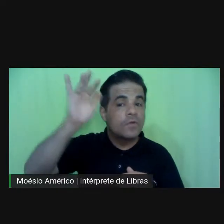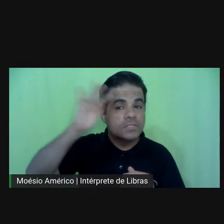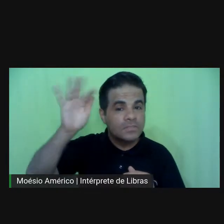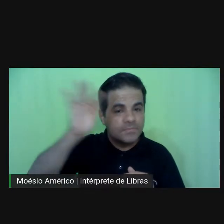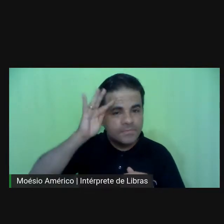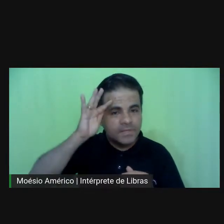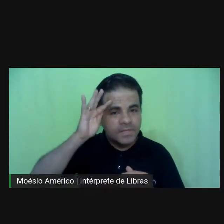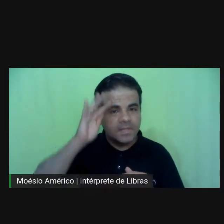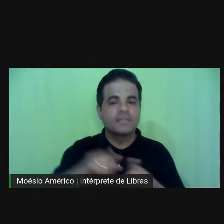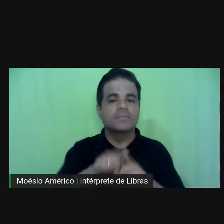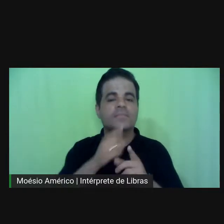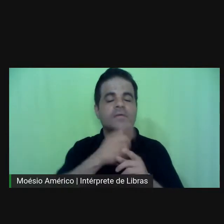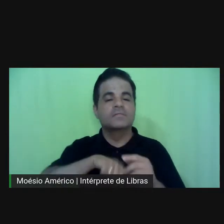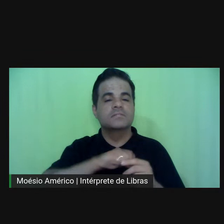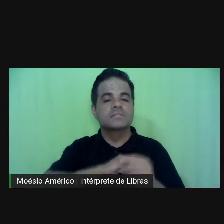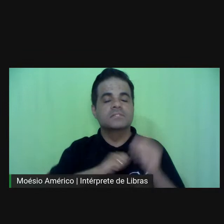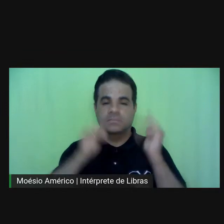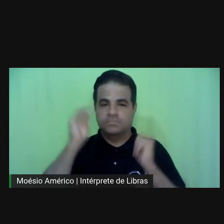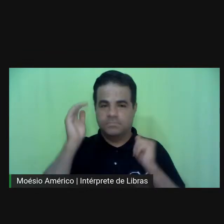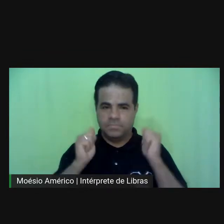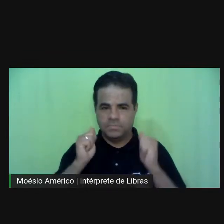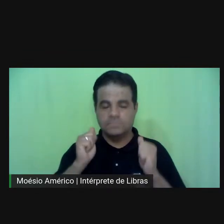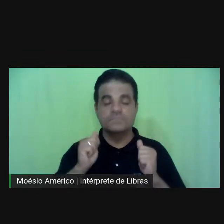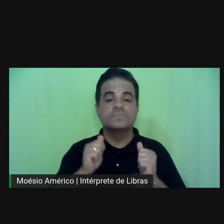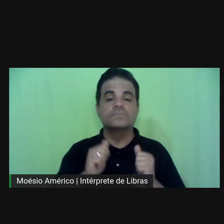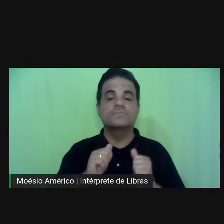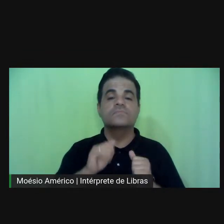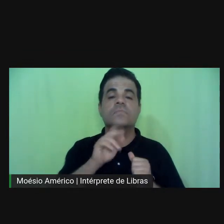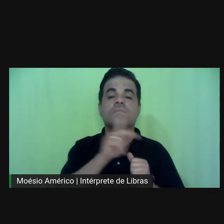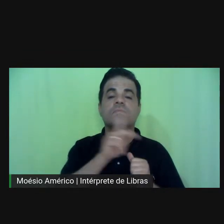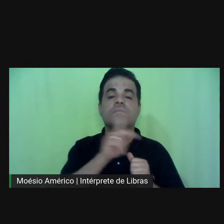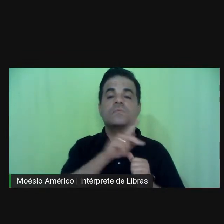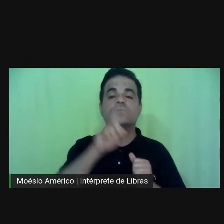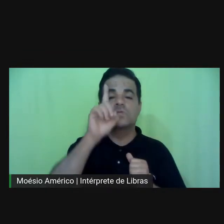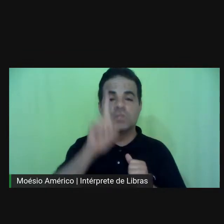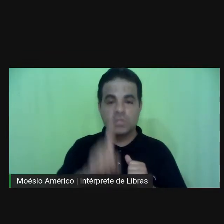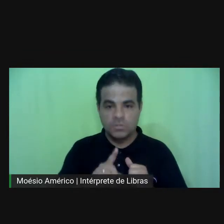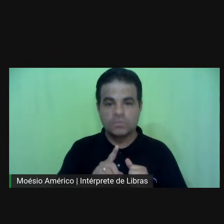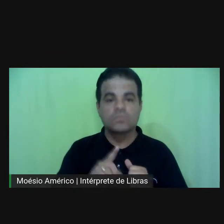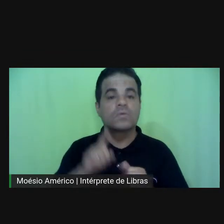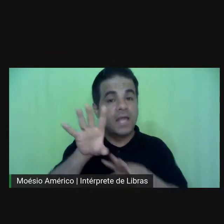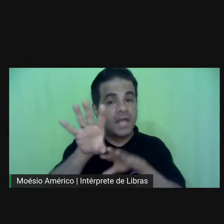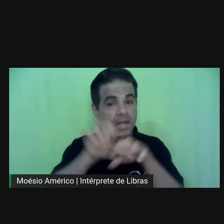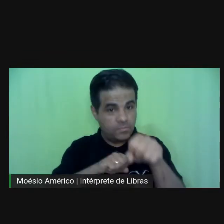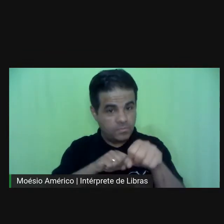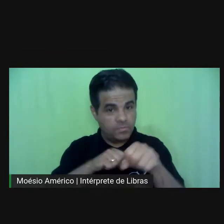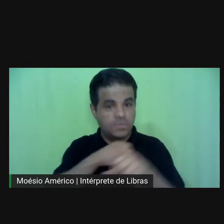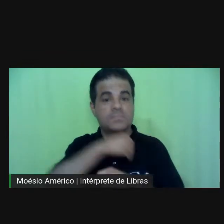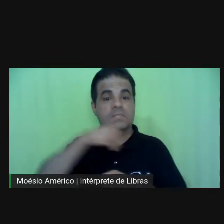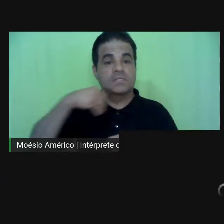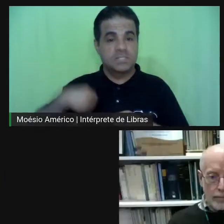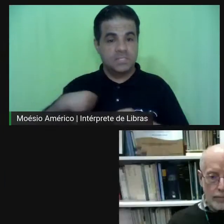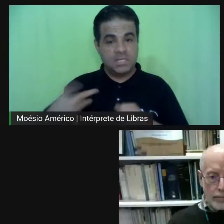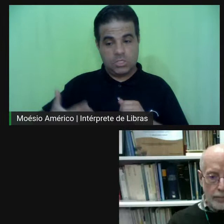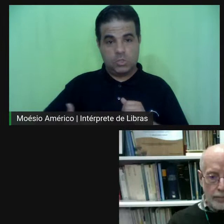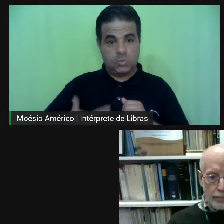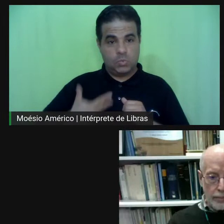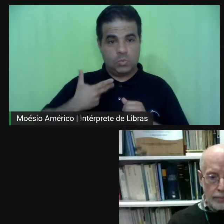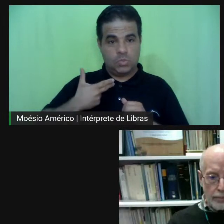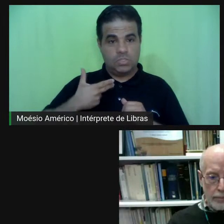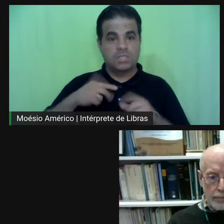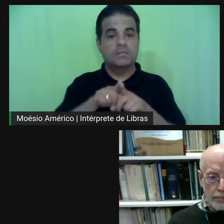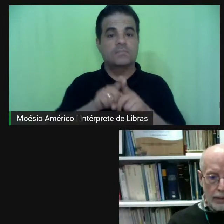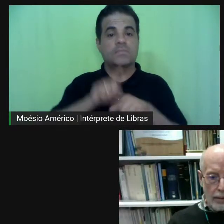españa el profesor diego gracia guillén el graduado de medicina y cirugía y